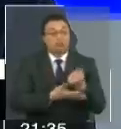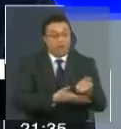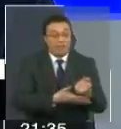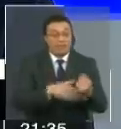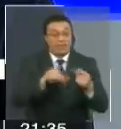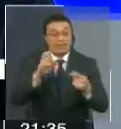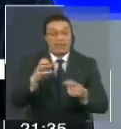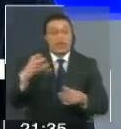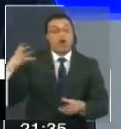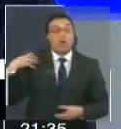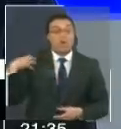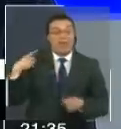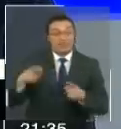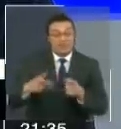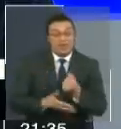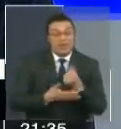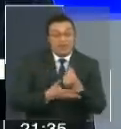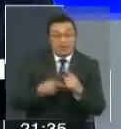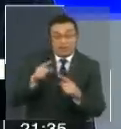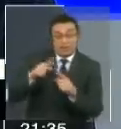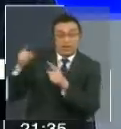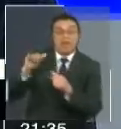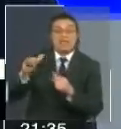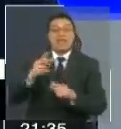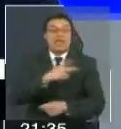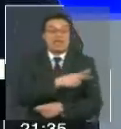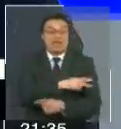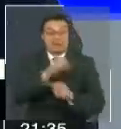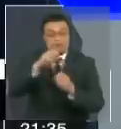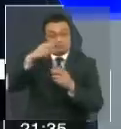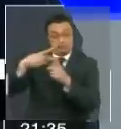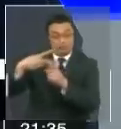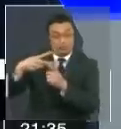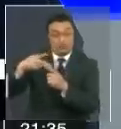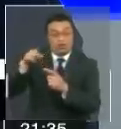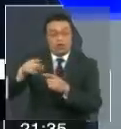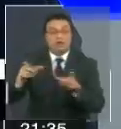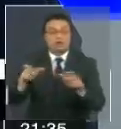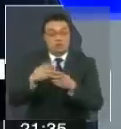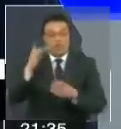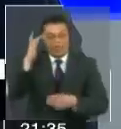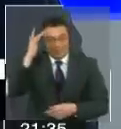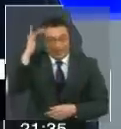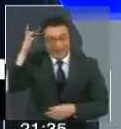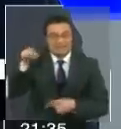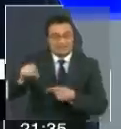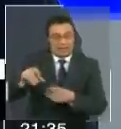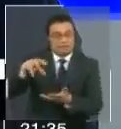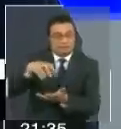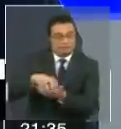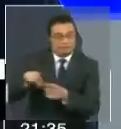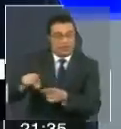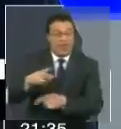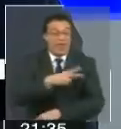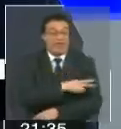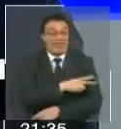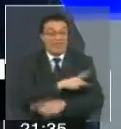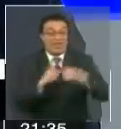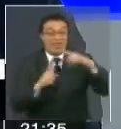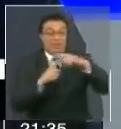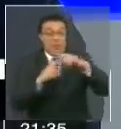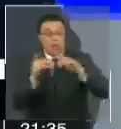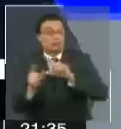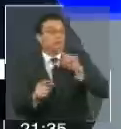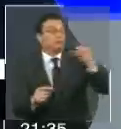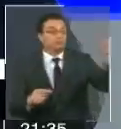del comandante, sino que era el jefe subrogante de la sección segunda de inteligencia. El jefe titular había